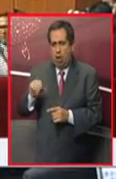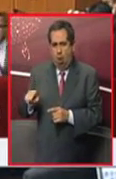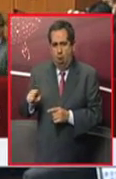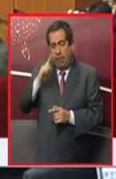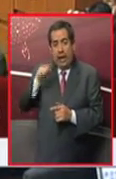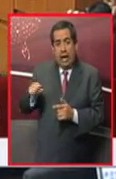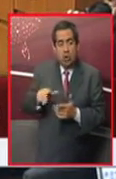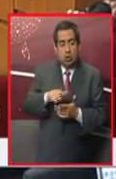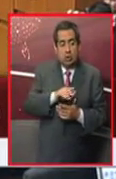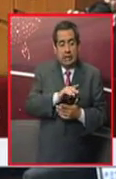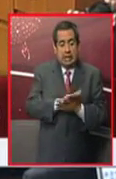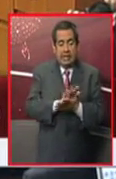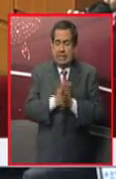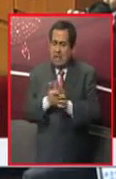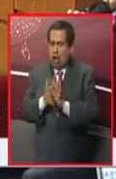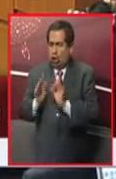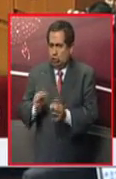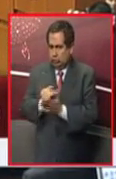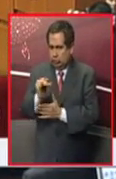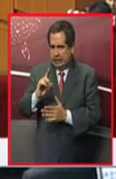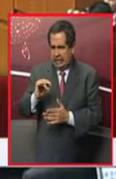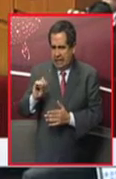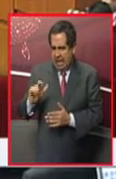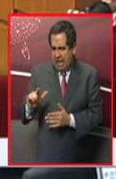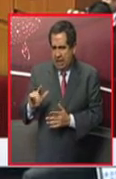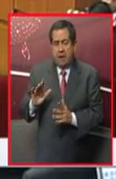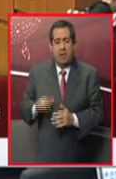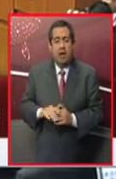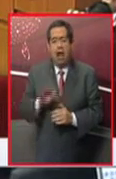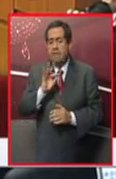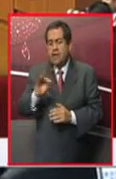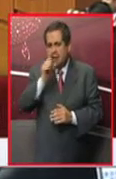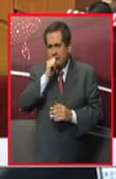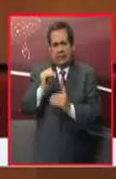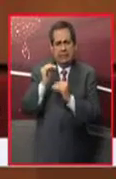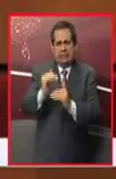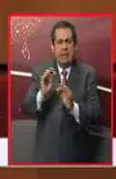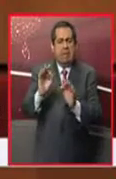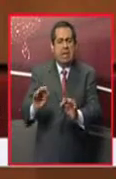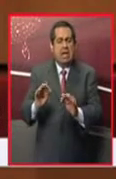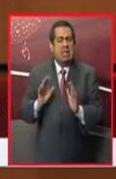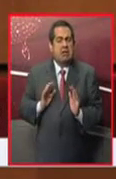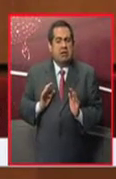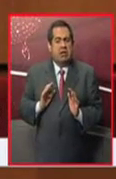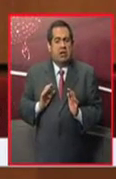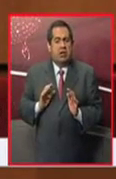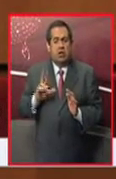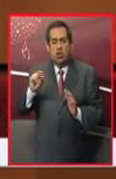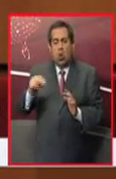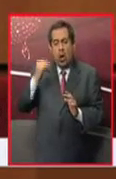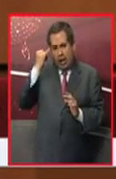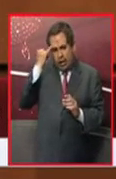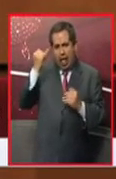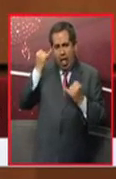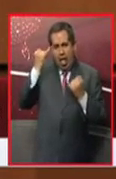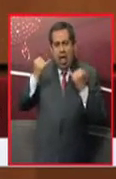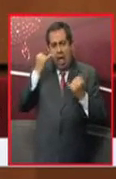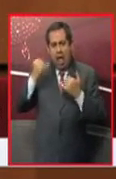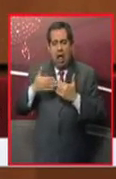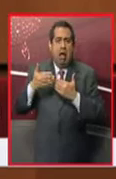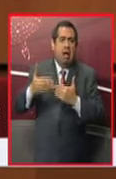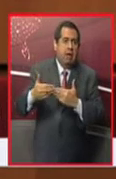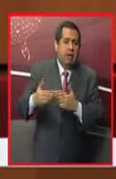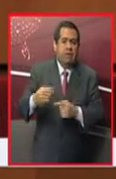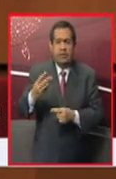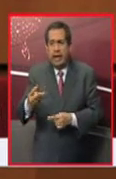de manera definitiva, nos permite tener una fecha específica y no suponer que nos vamos a llevar